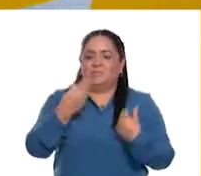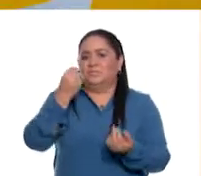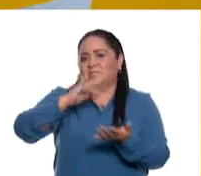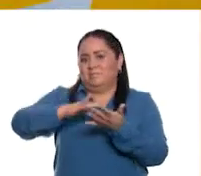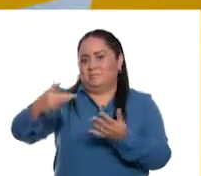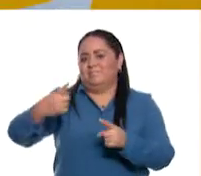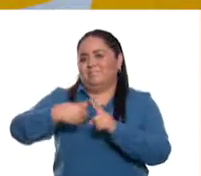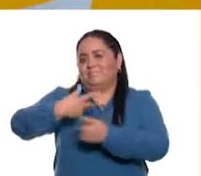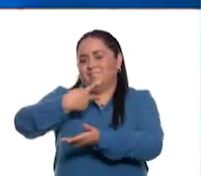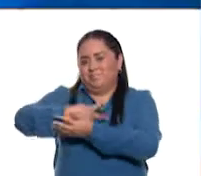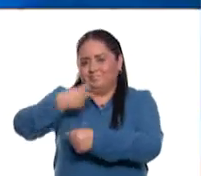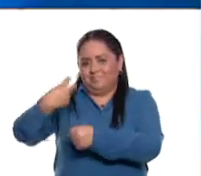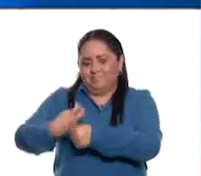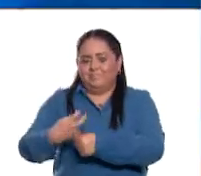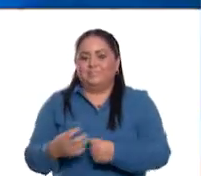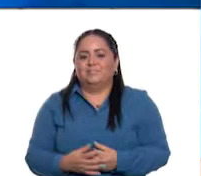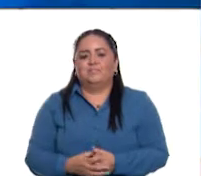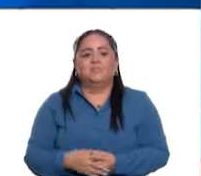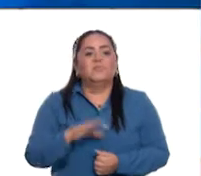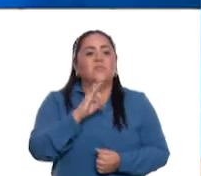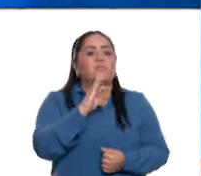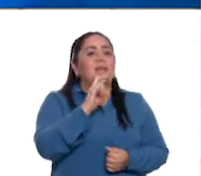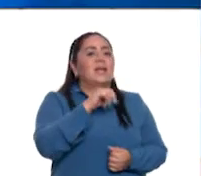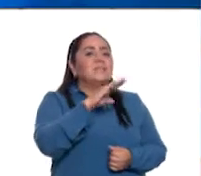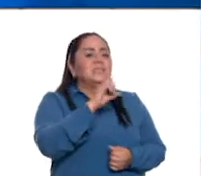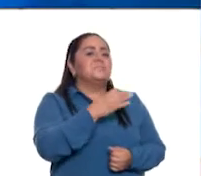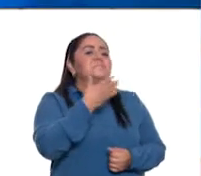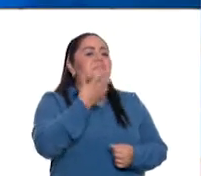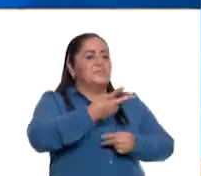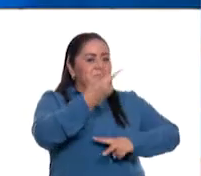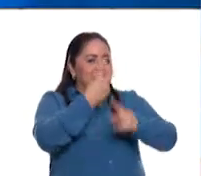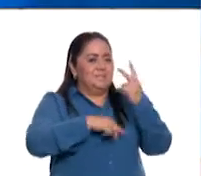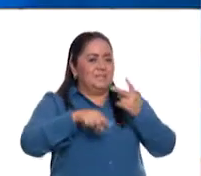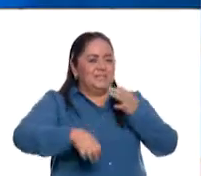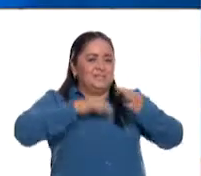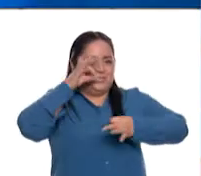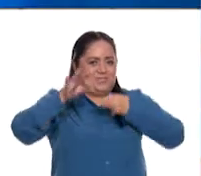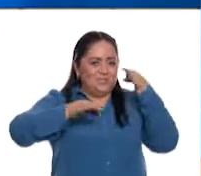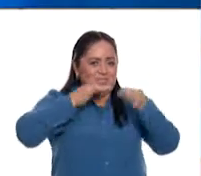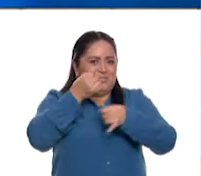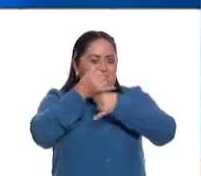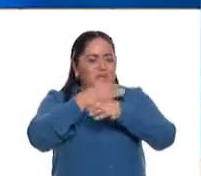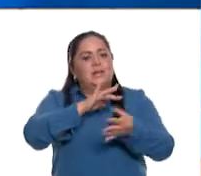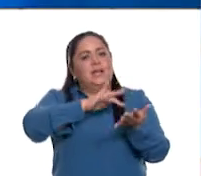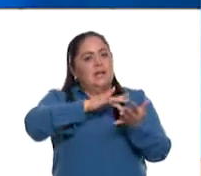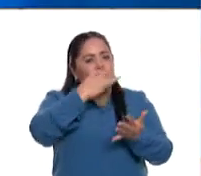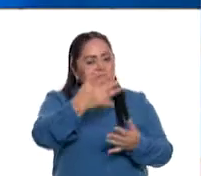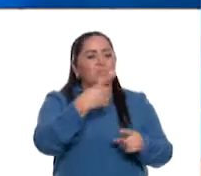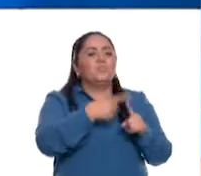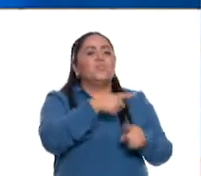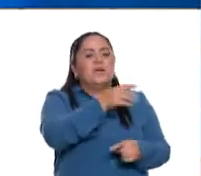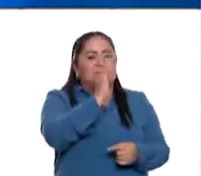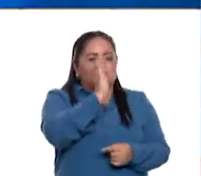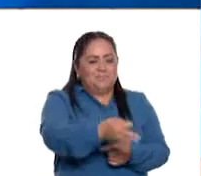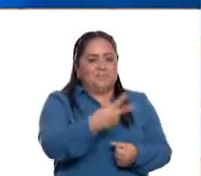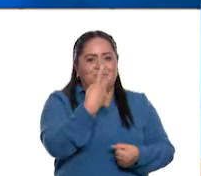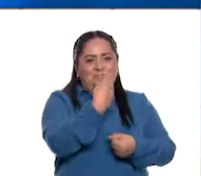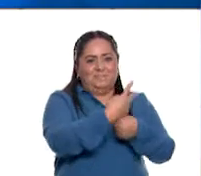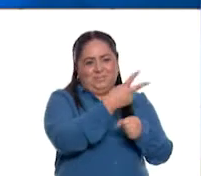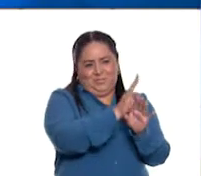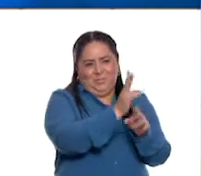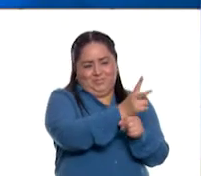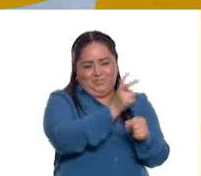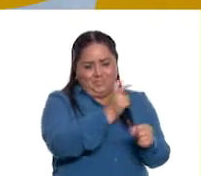por invitarme. Francisco, bienvenido a nuestro noticiero El Informativo. Gracias por aceptar nuestra